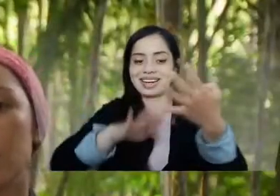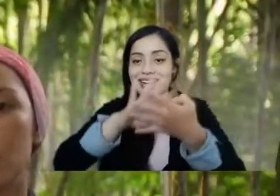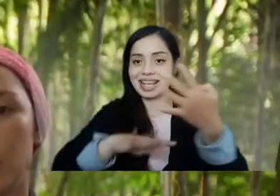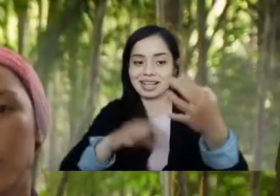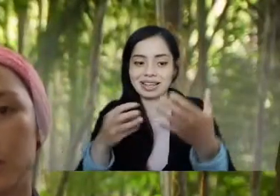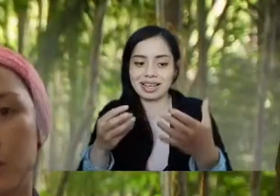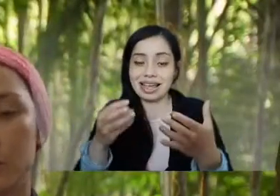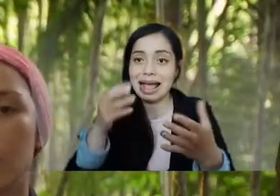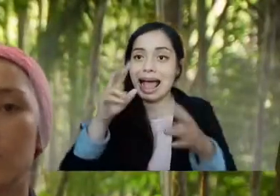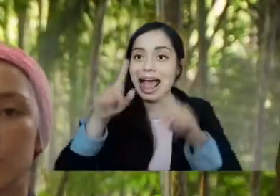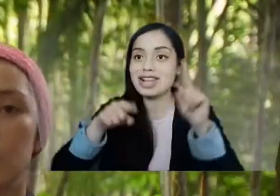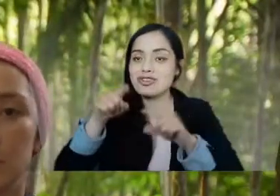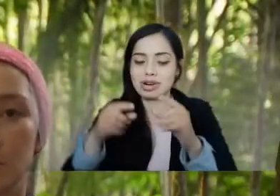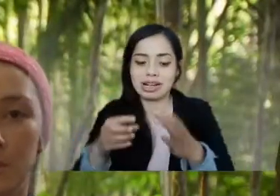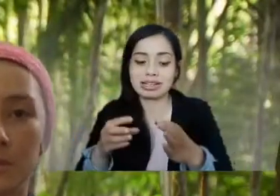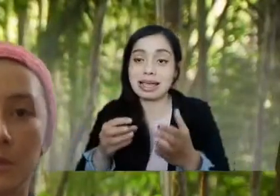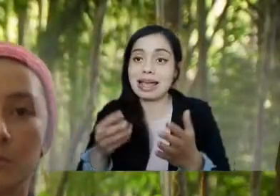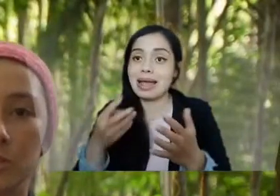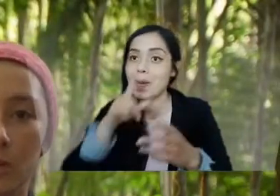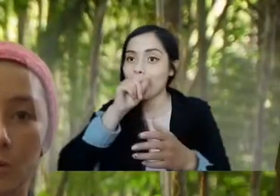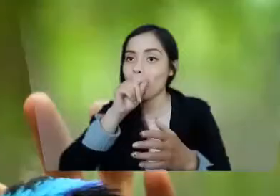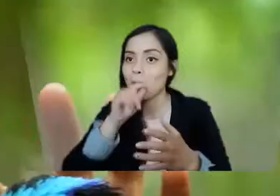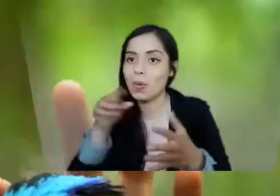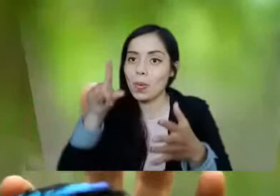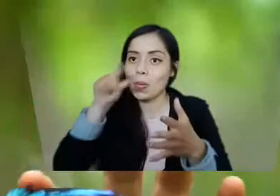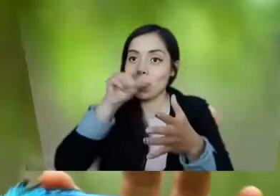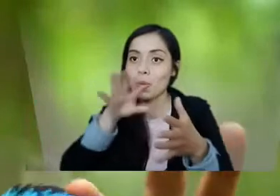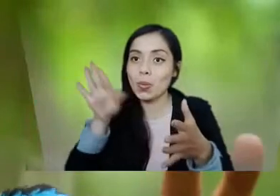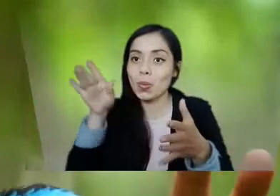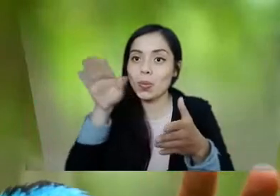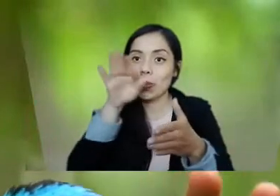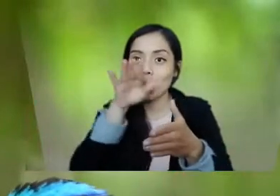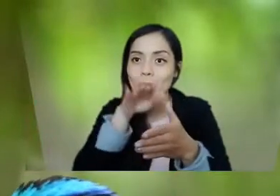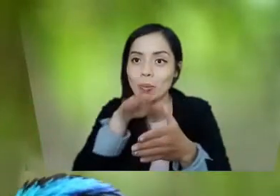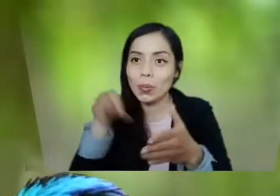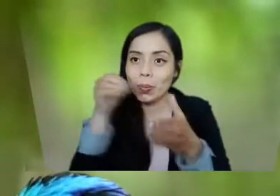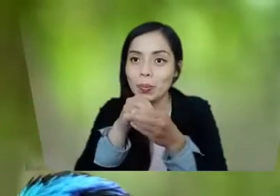se recolectan como especímenes de museo.